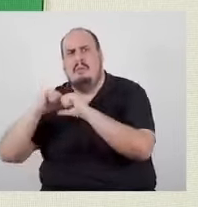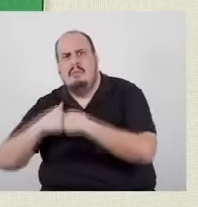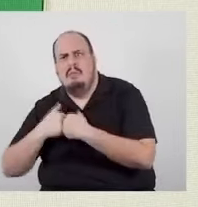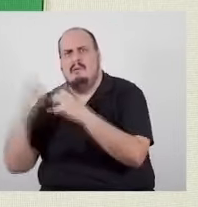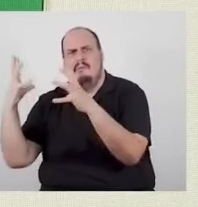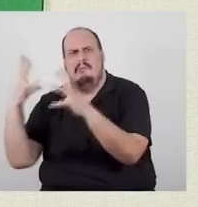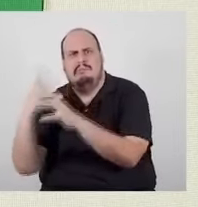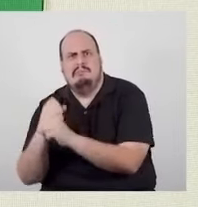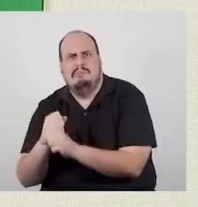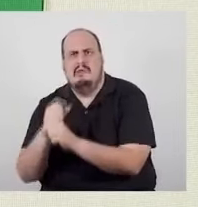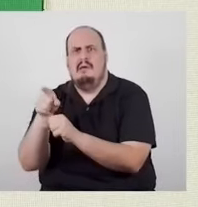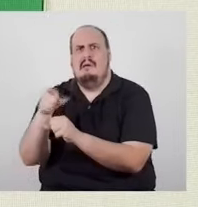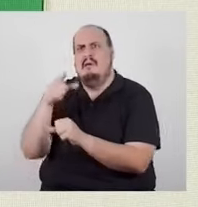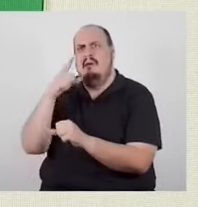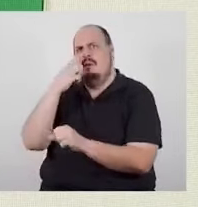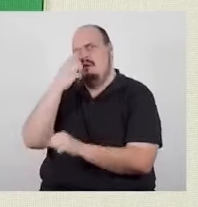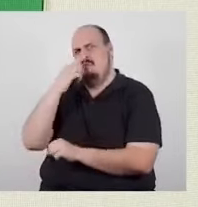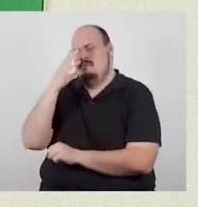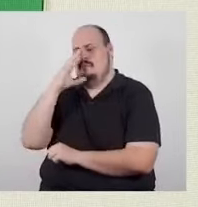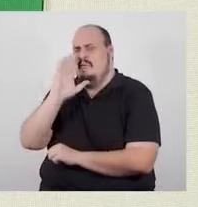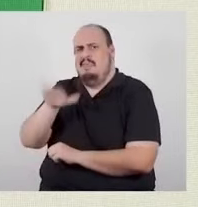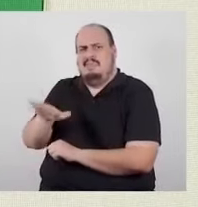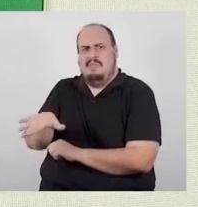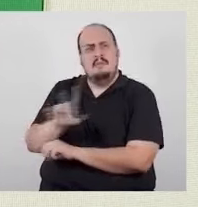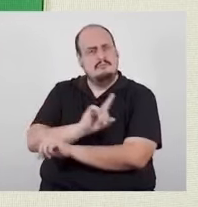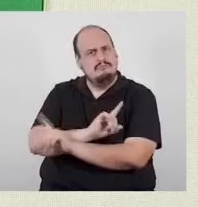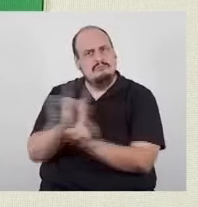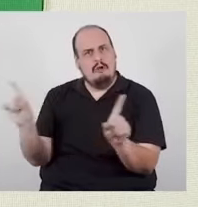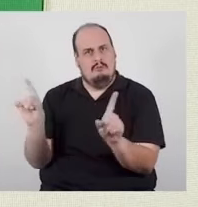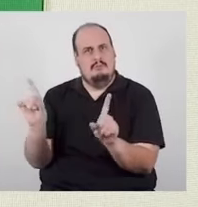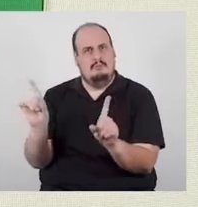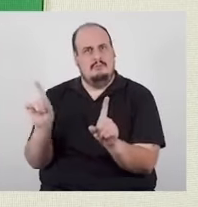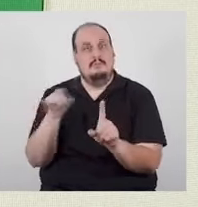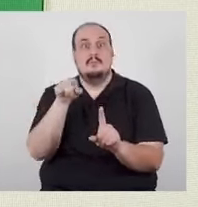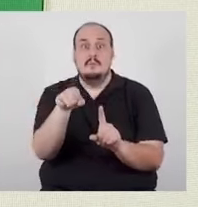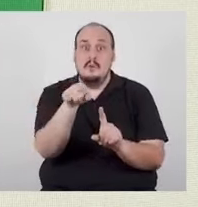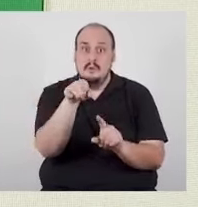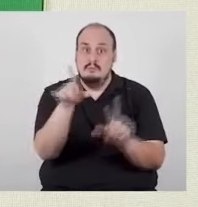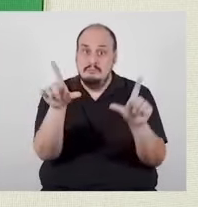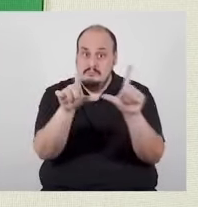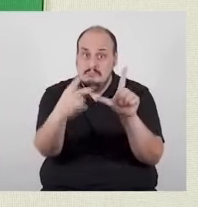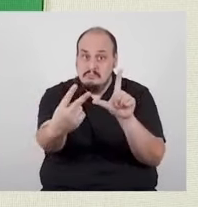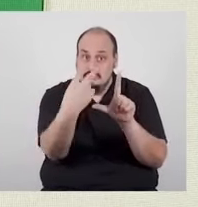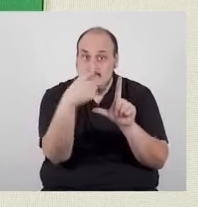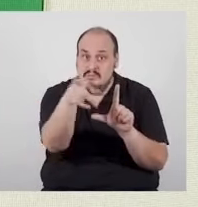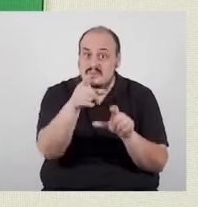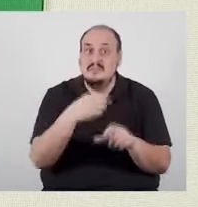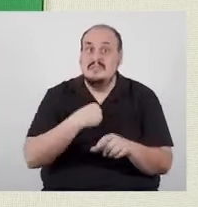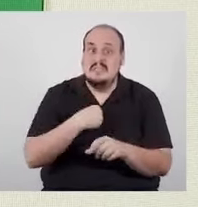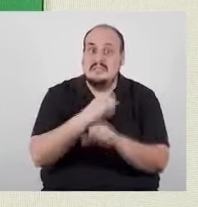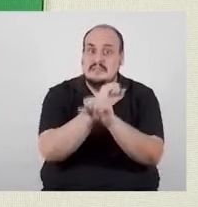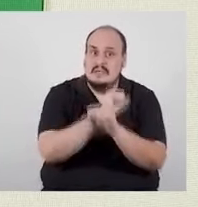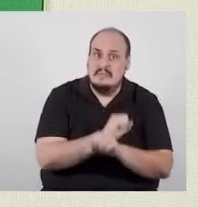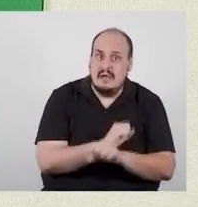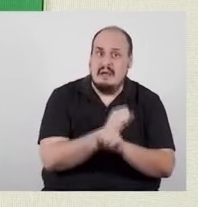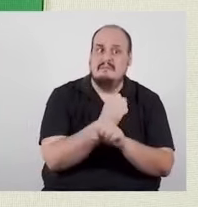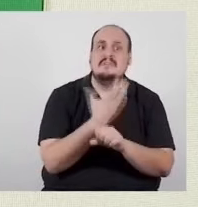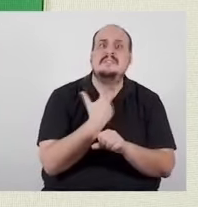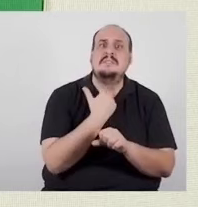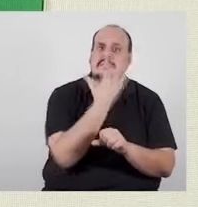oscurecida, no ninguneada. Y si estás ahí del otro lado y sentís que sos esclava, que sos esclavo de una